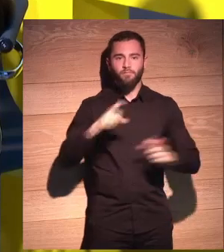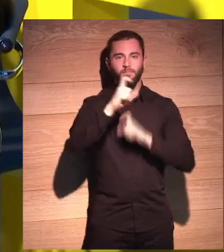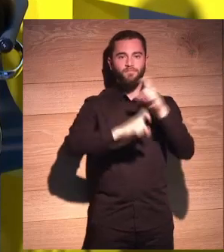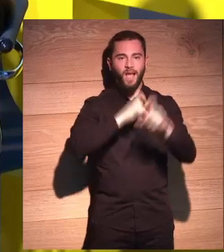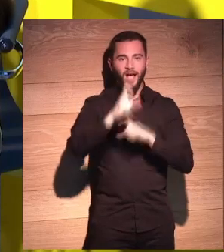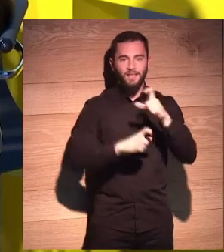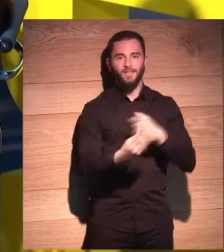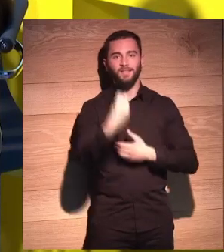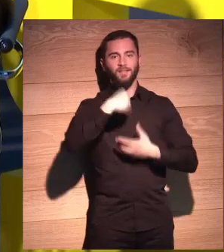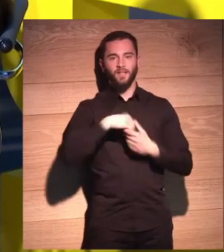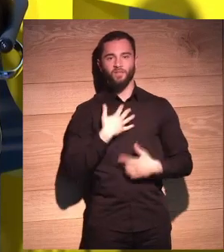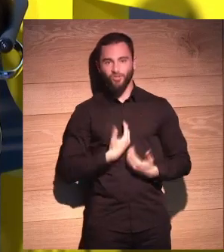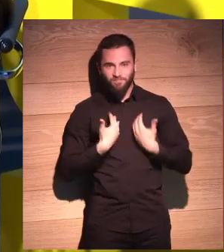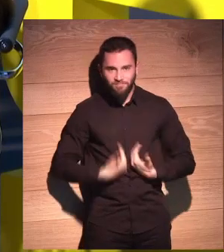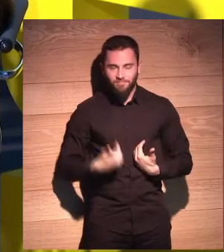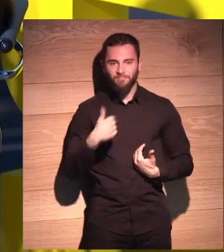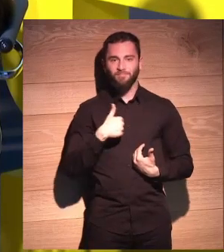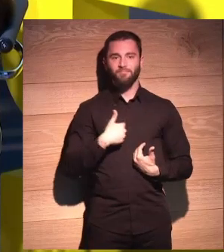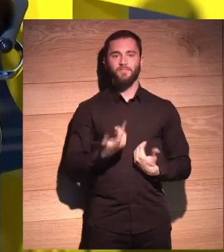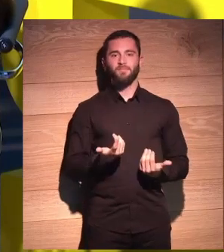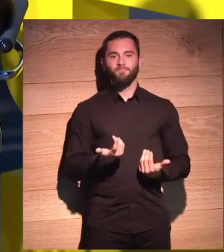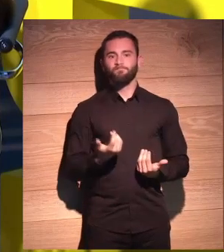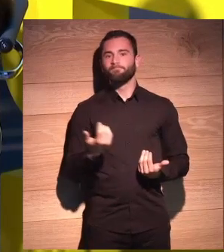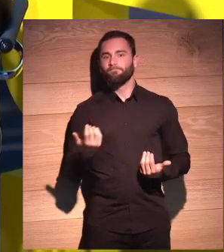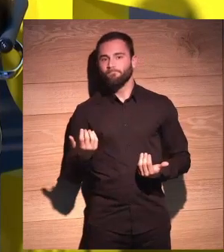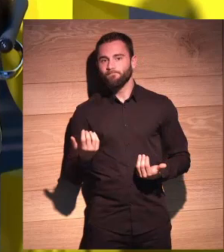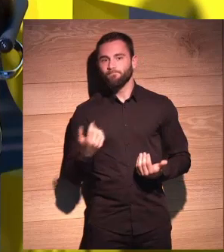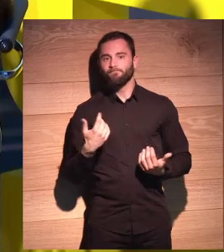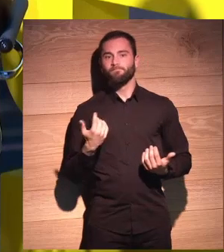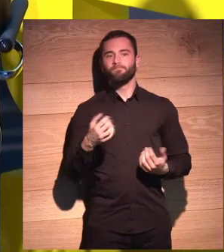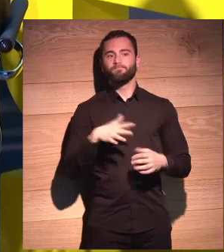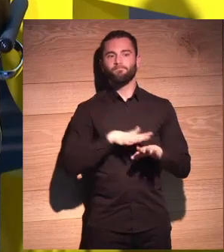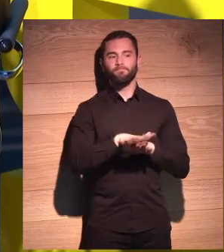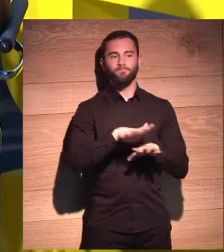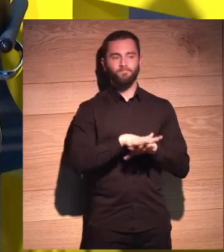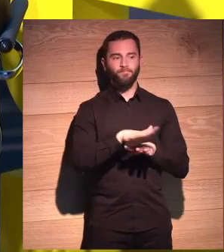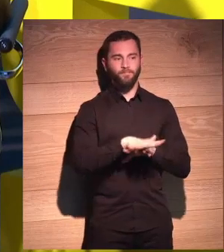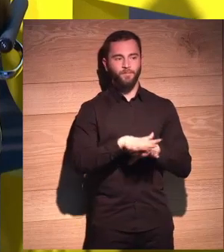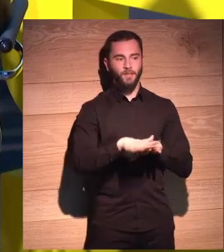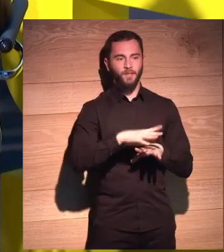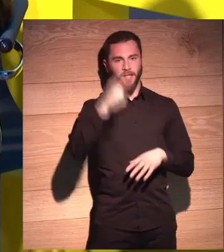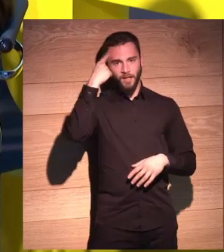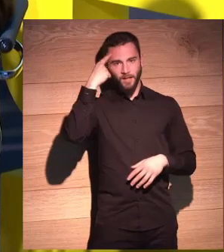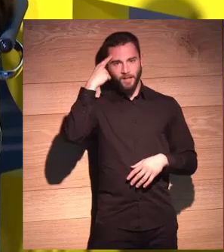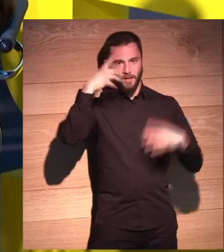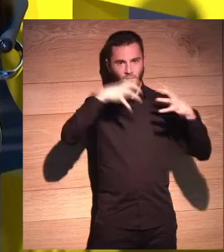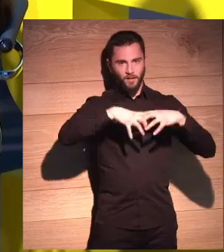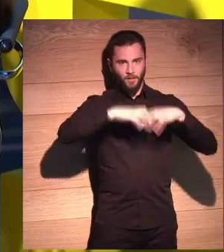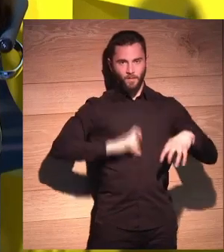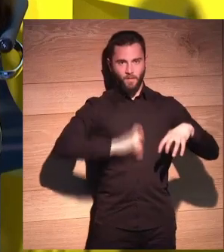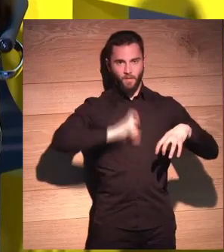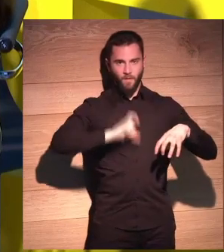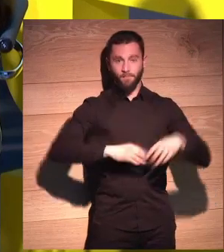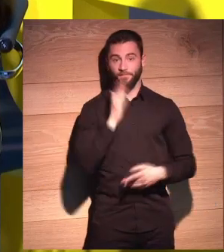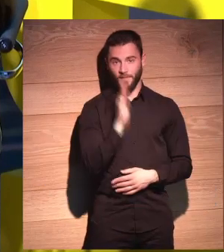de nuestros intestinos. Tiene una interacción y una influencia moduladora muy grande sobre el cerebro, los estados de ánimo,